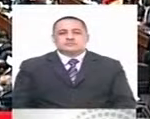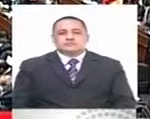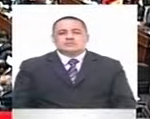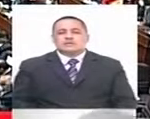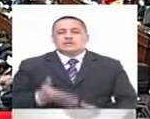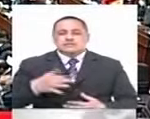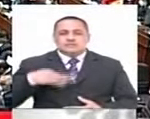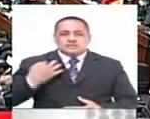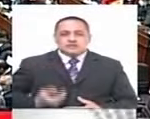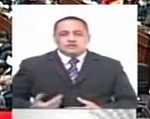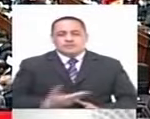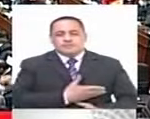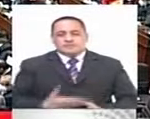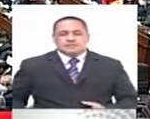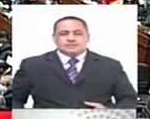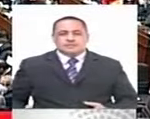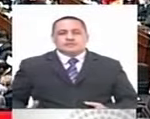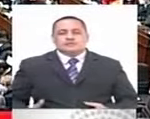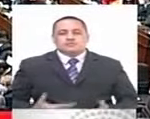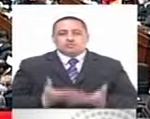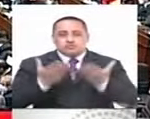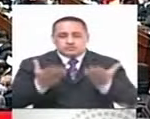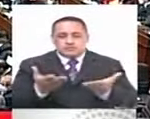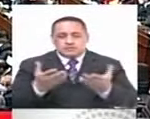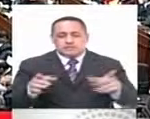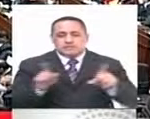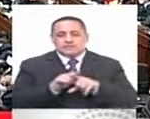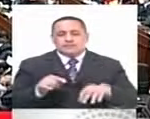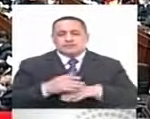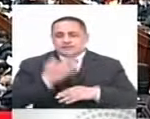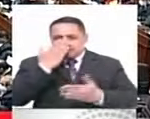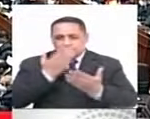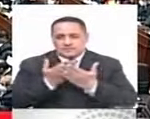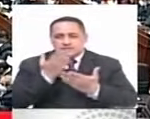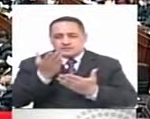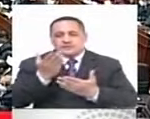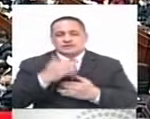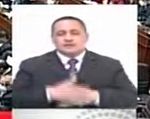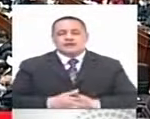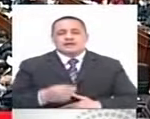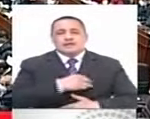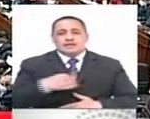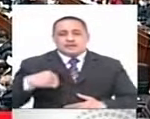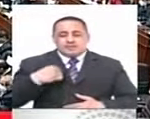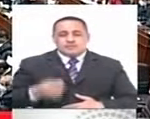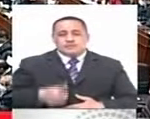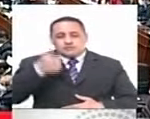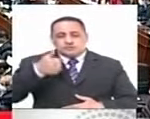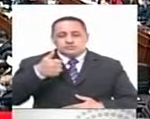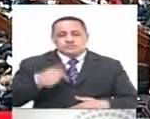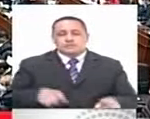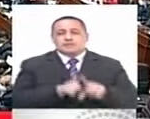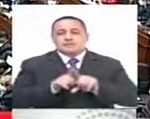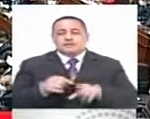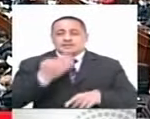Señora presidenta, por su intermedio, dirigirme a la presidenta del Consejo de Ministros,